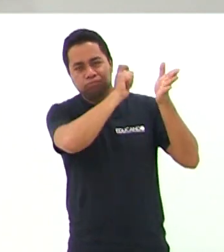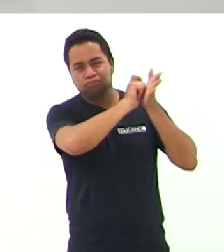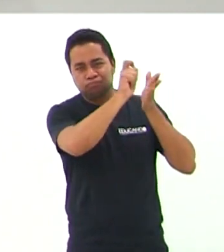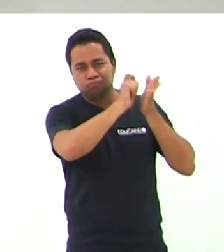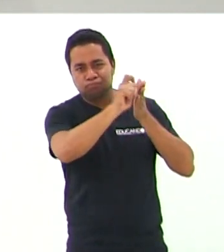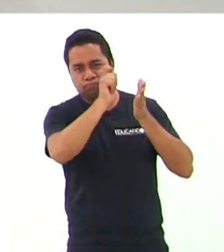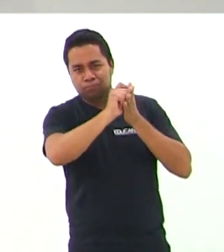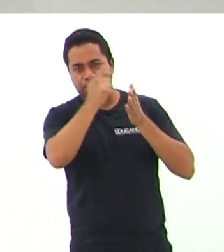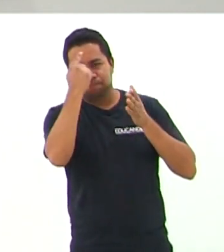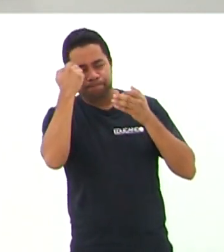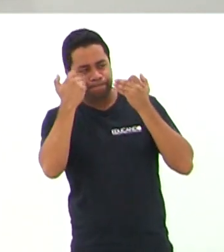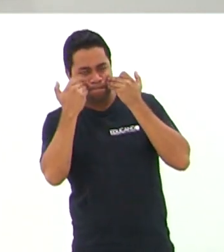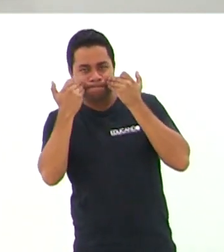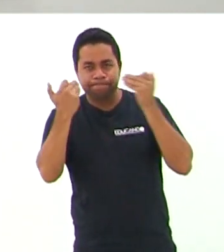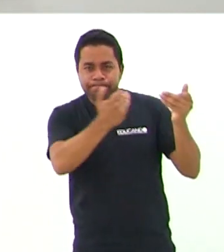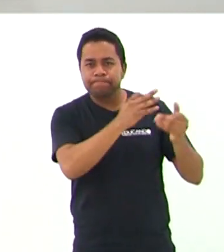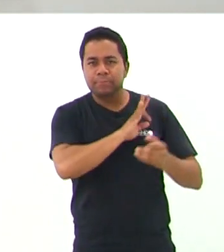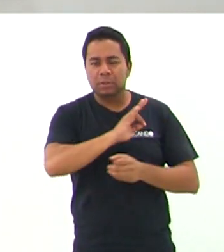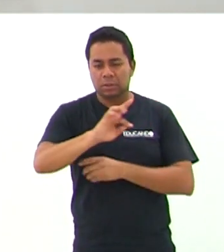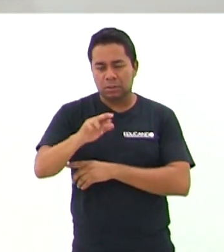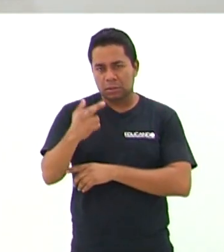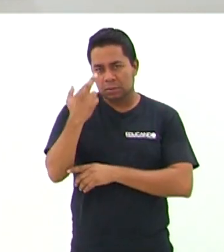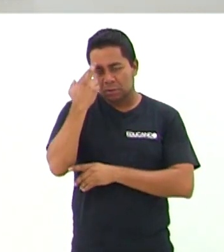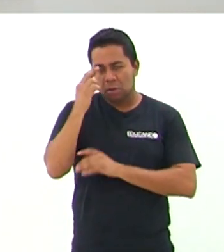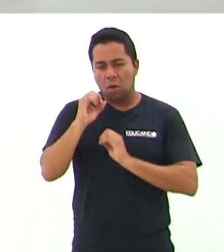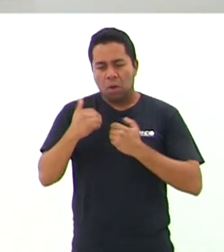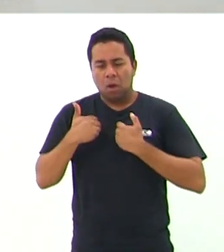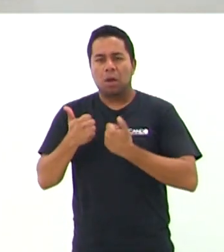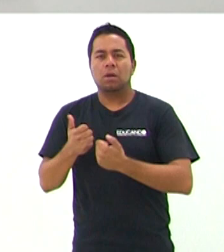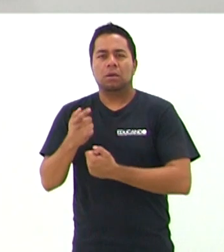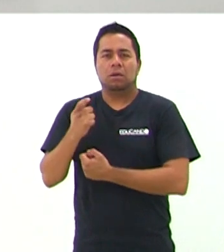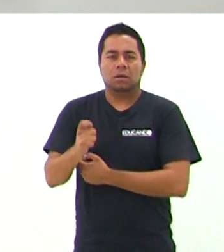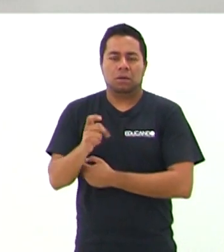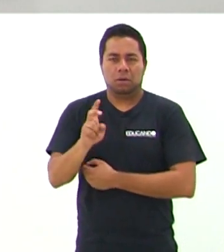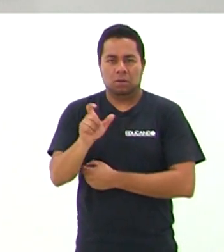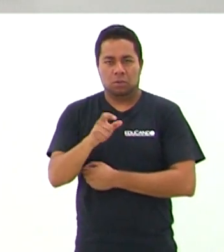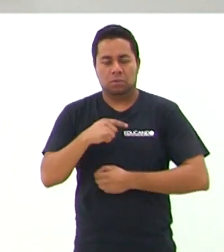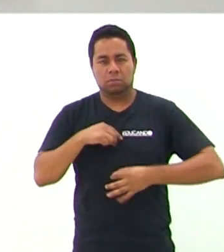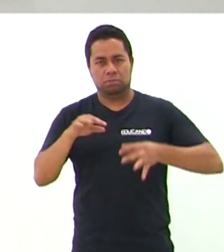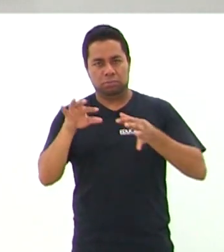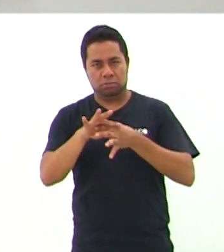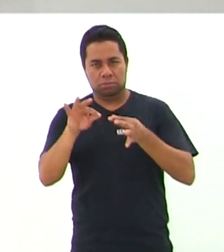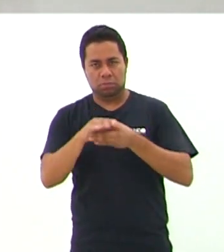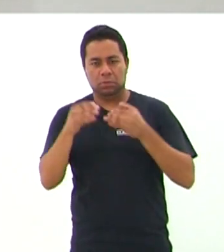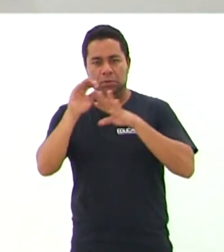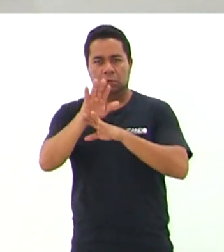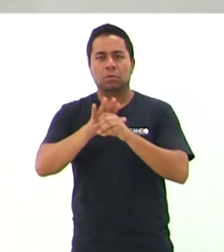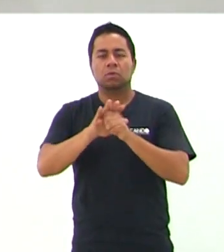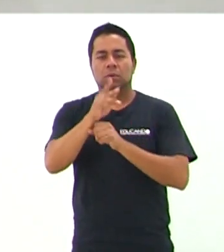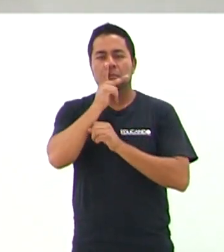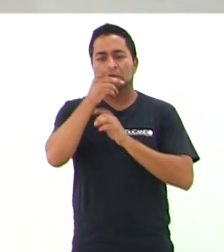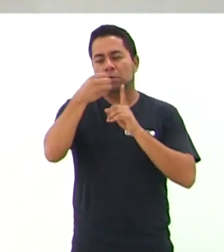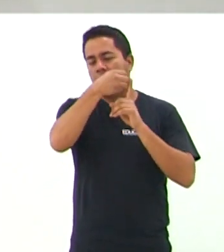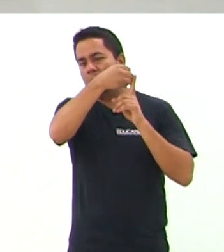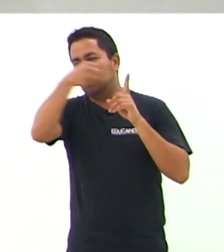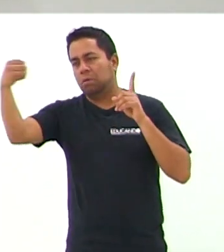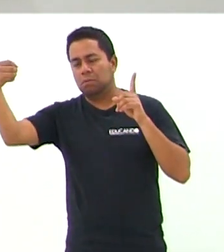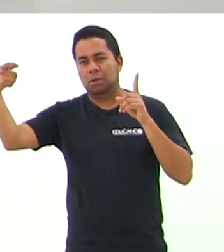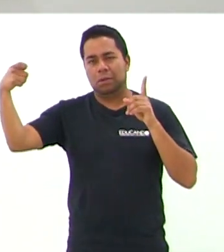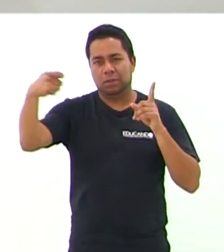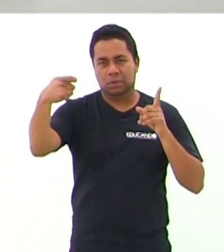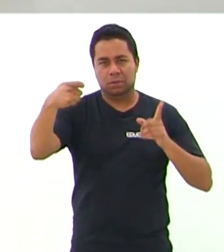y también recordar y entender a qué nos referimos cuando hablamos de las frases preposicionales.